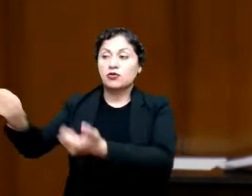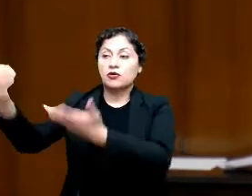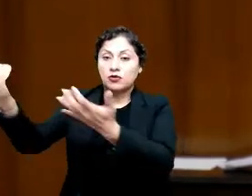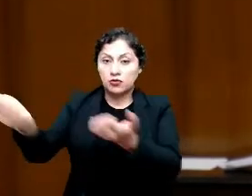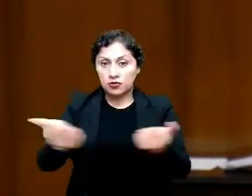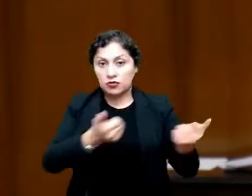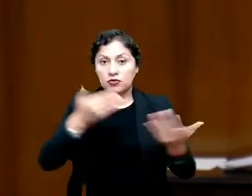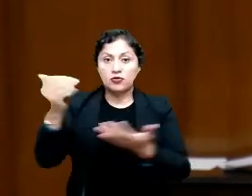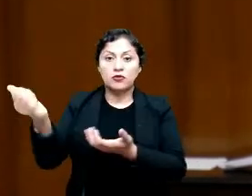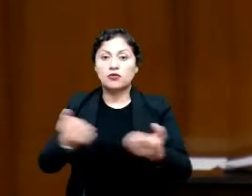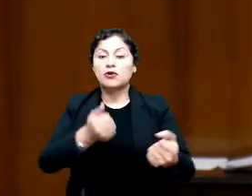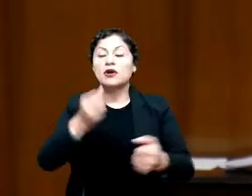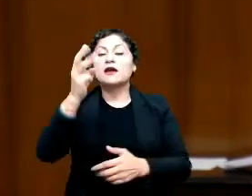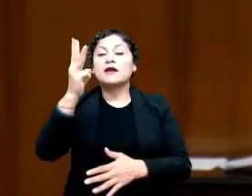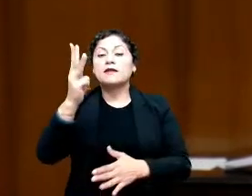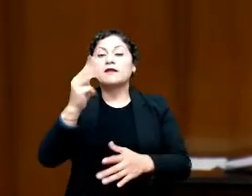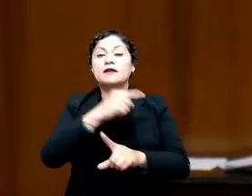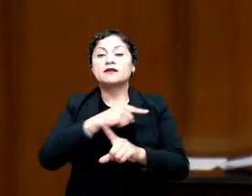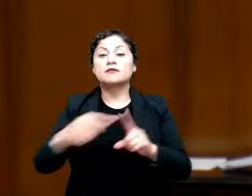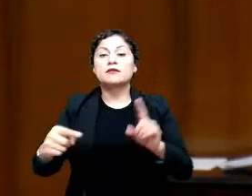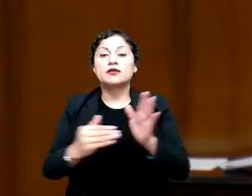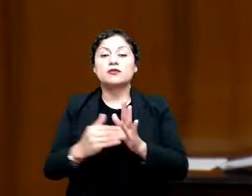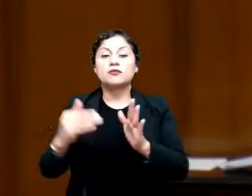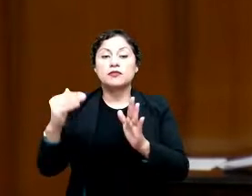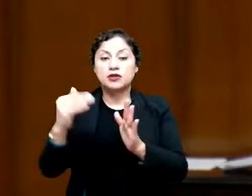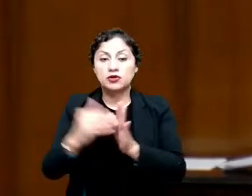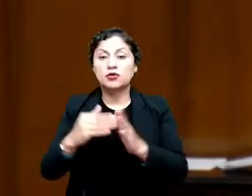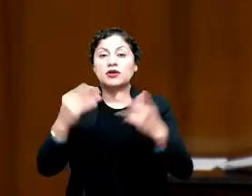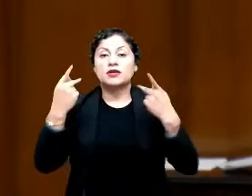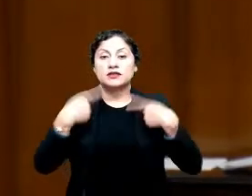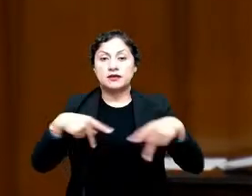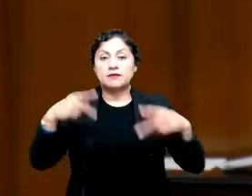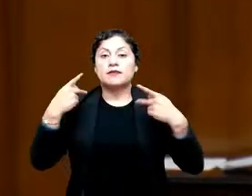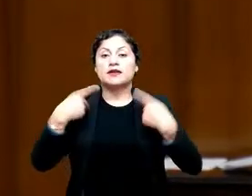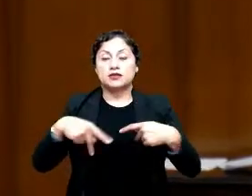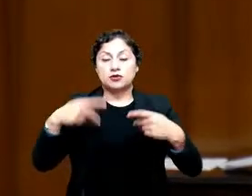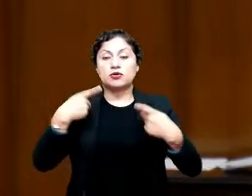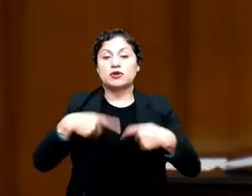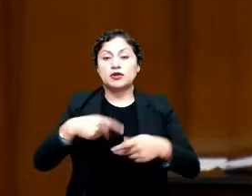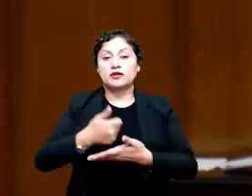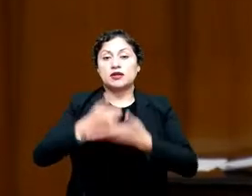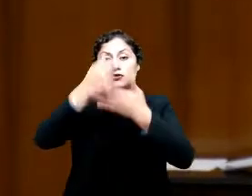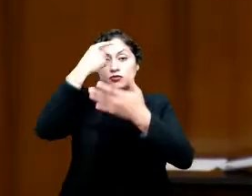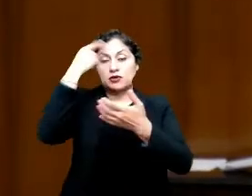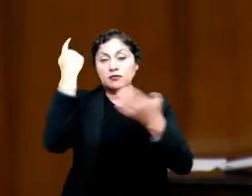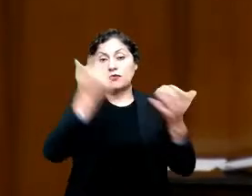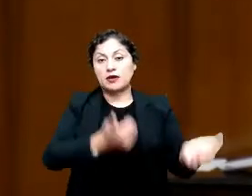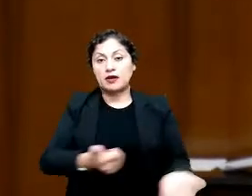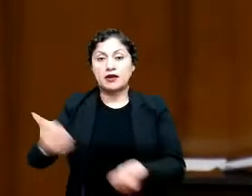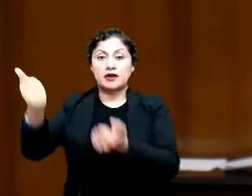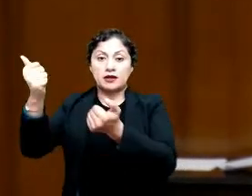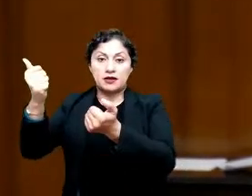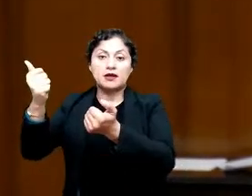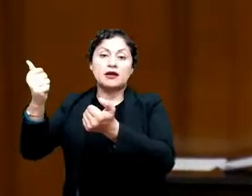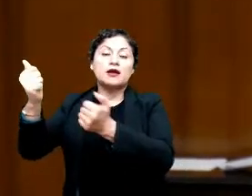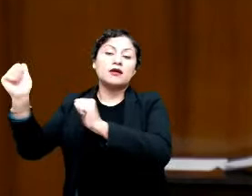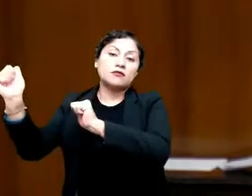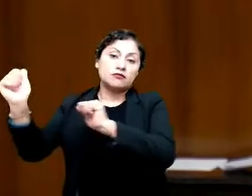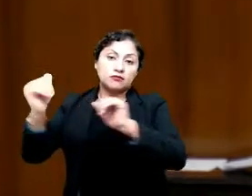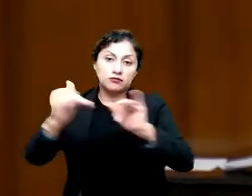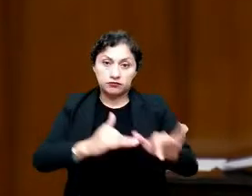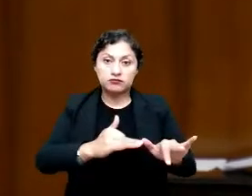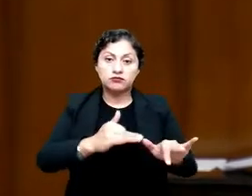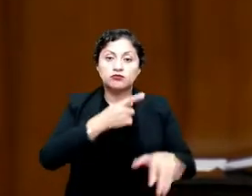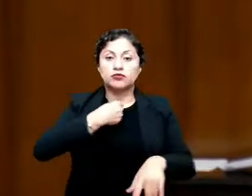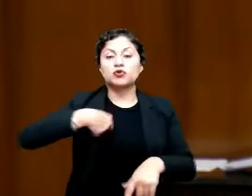de 3.5 millones de personas que se transportan para que acudan a la Ciudad de México y por la tarde-noche